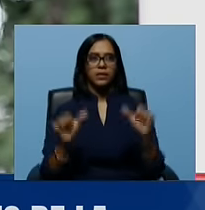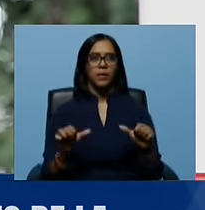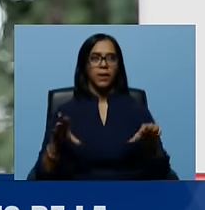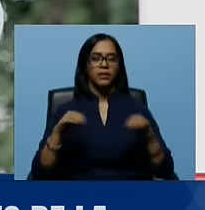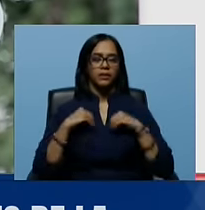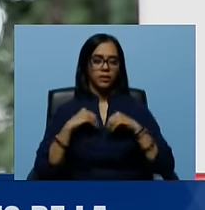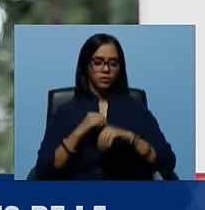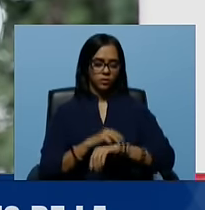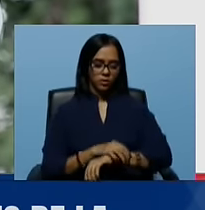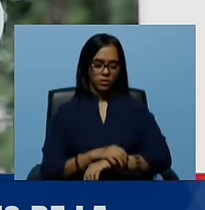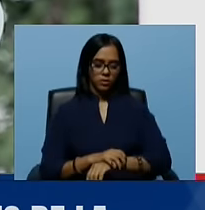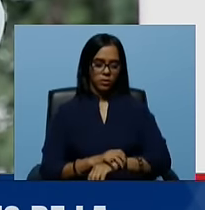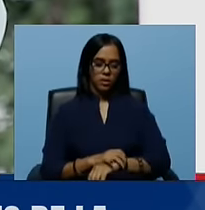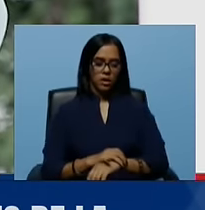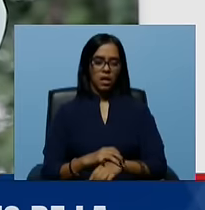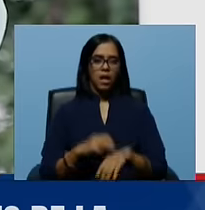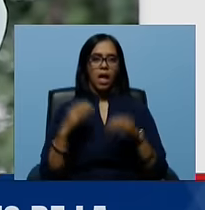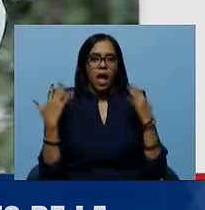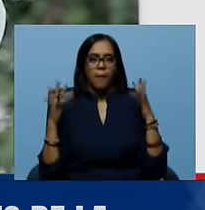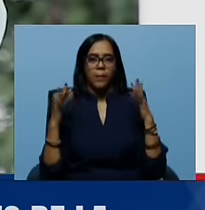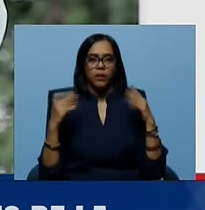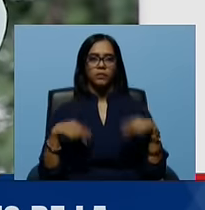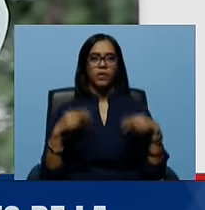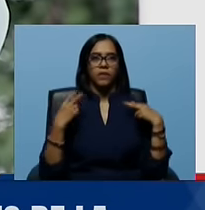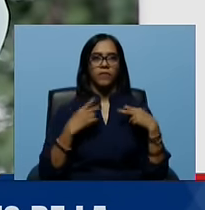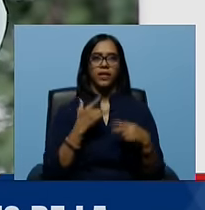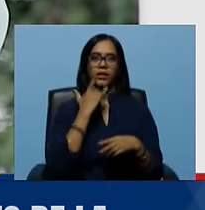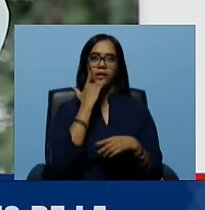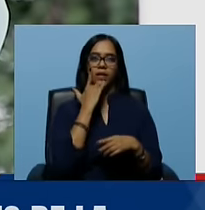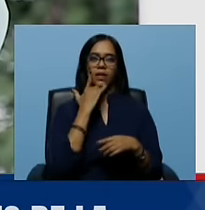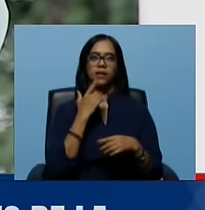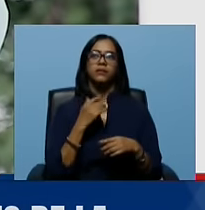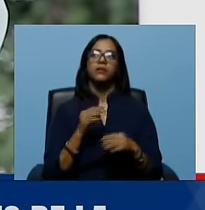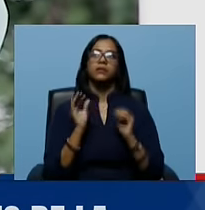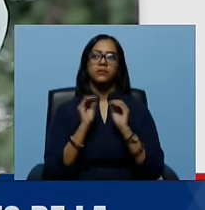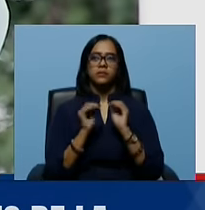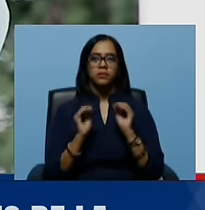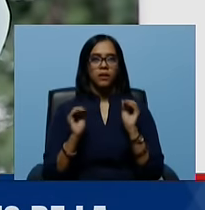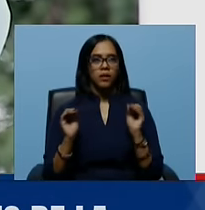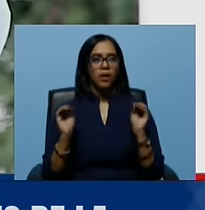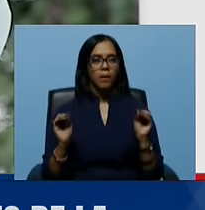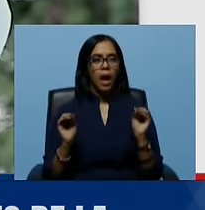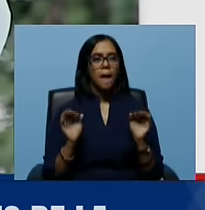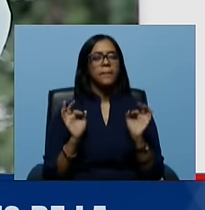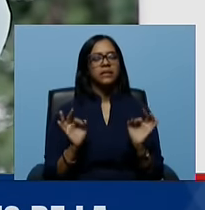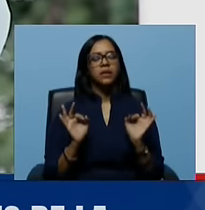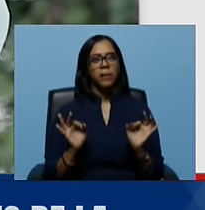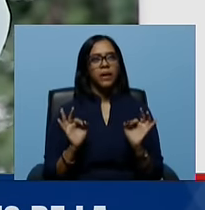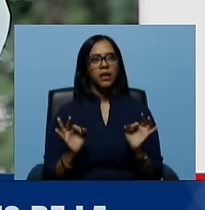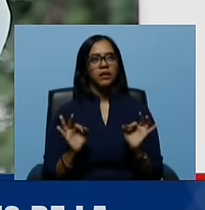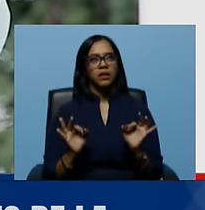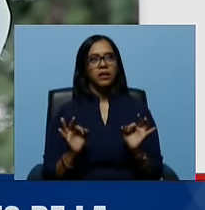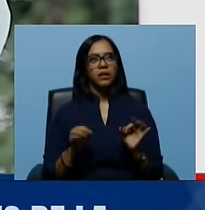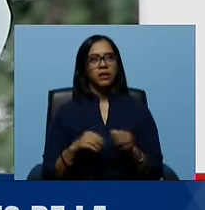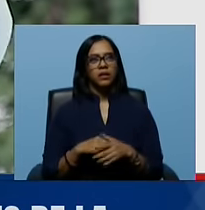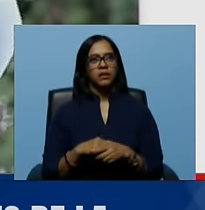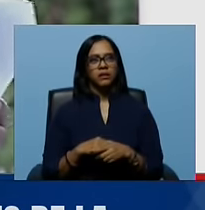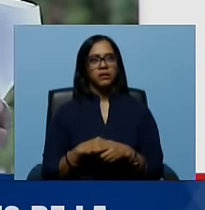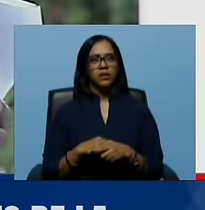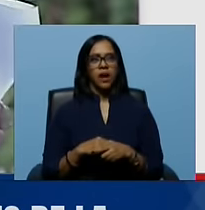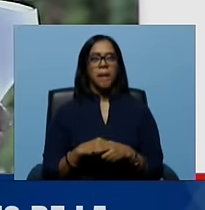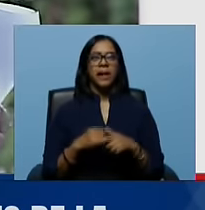reconocimientos, aplausos y vida digna. Bueno, se va a convocar precisamente